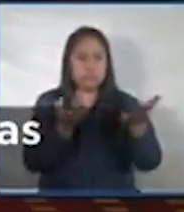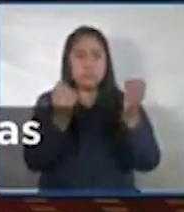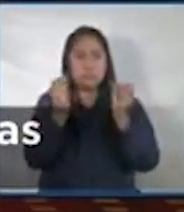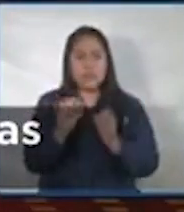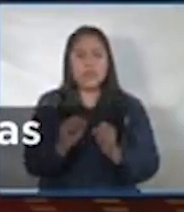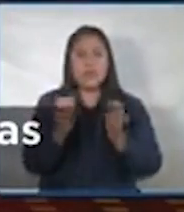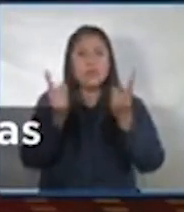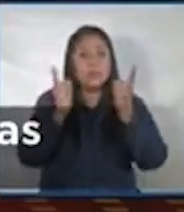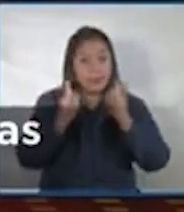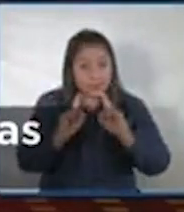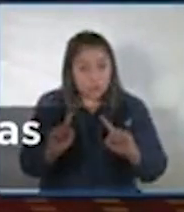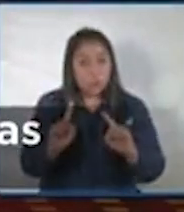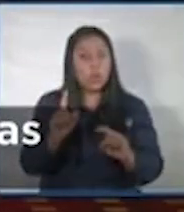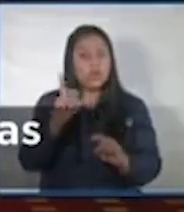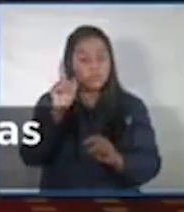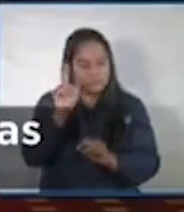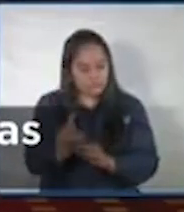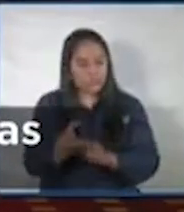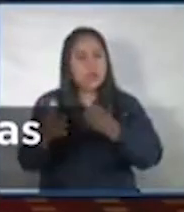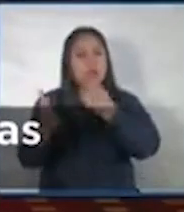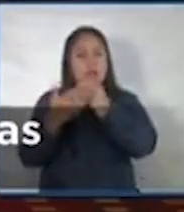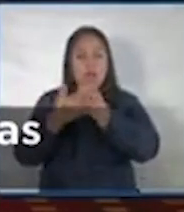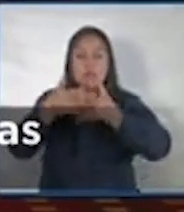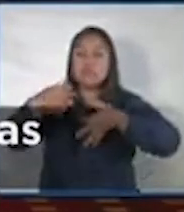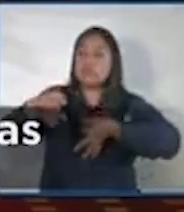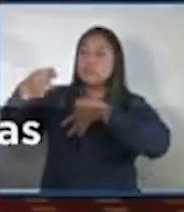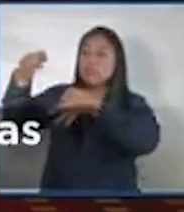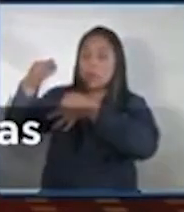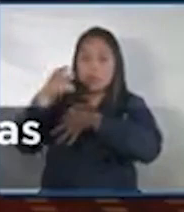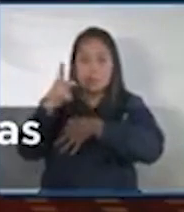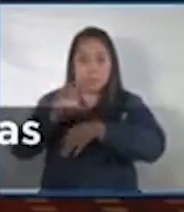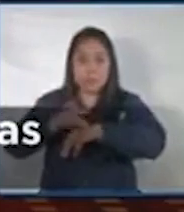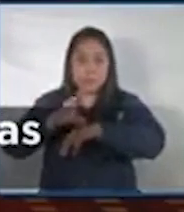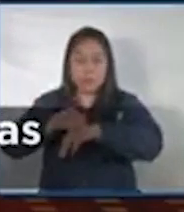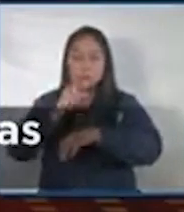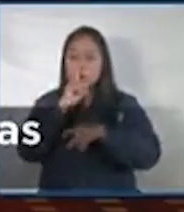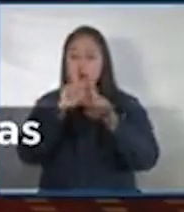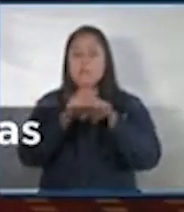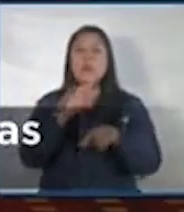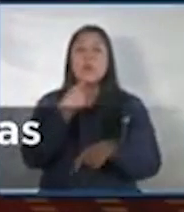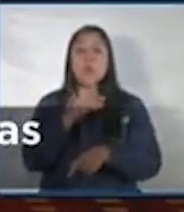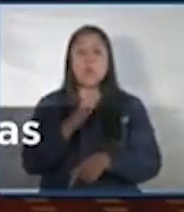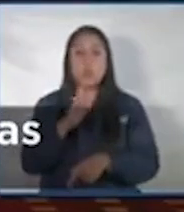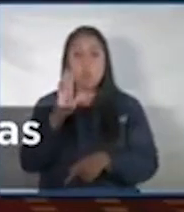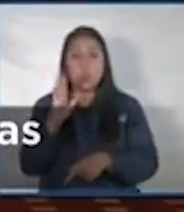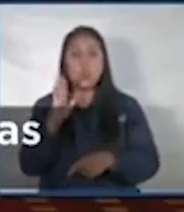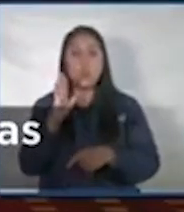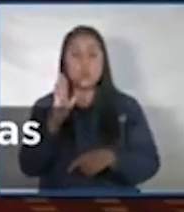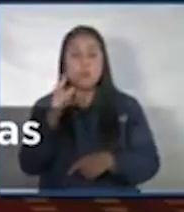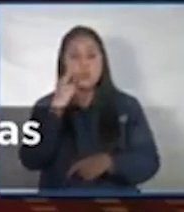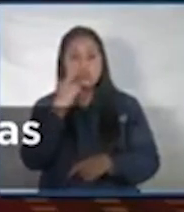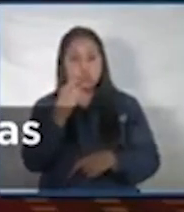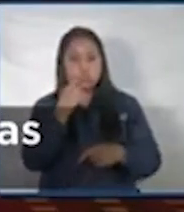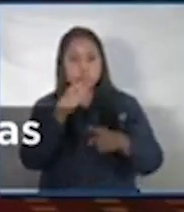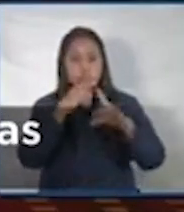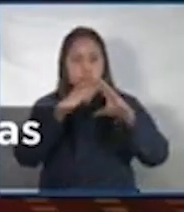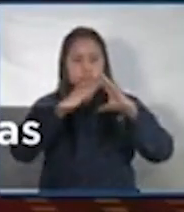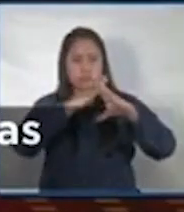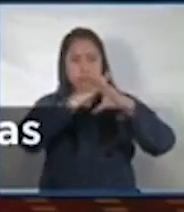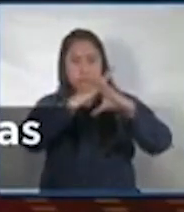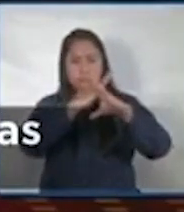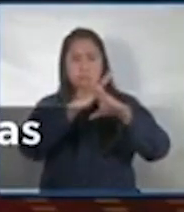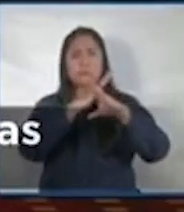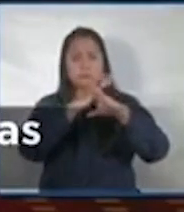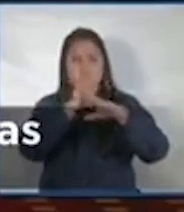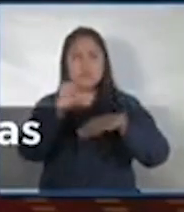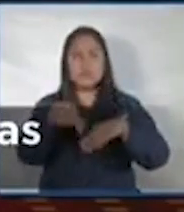cuando lleven la debida notificación y cumplan con las medidas sanitarias necesarias que nos garanticen, a la vez,